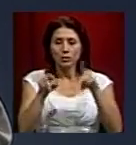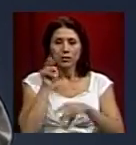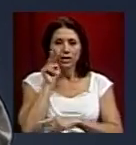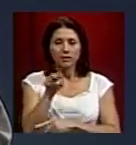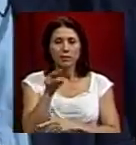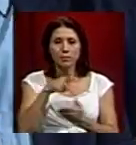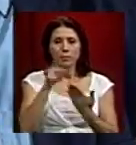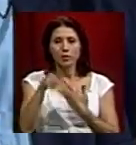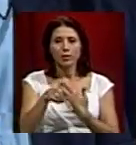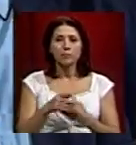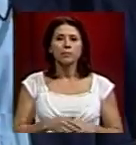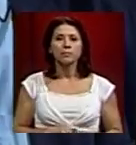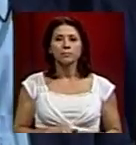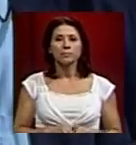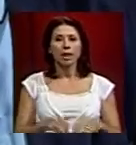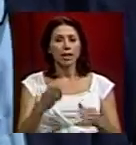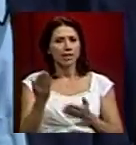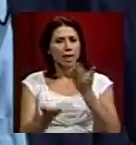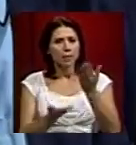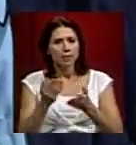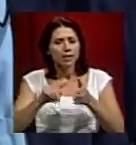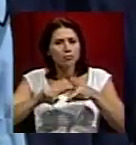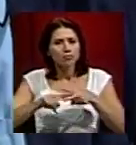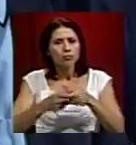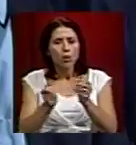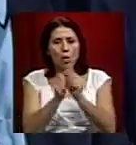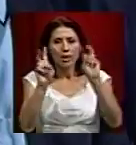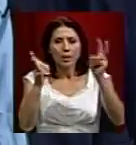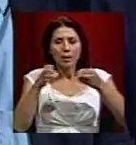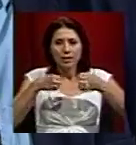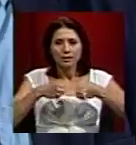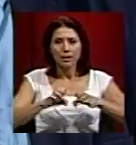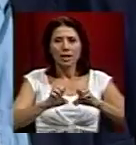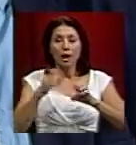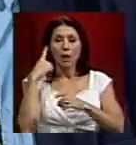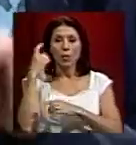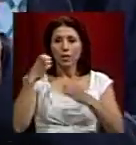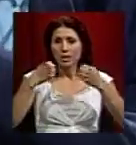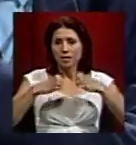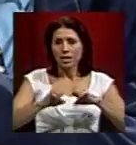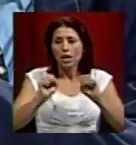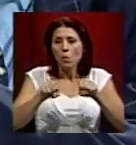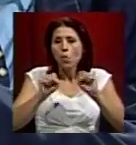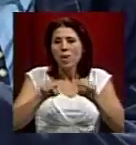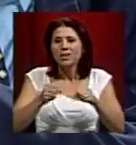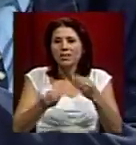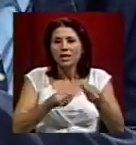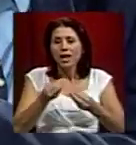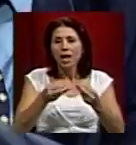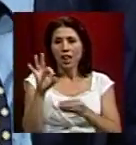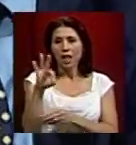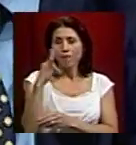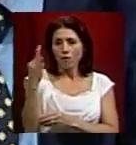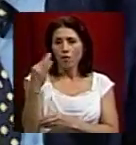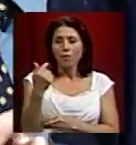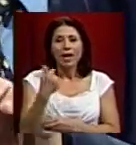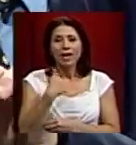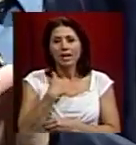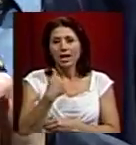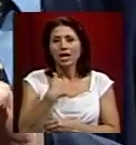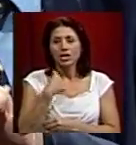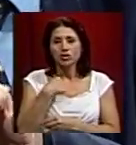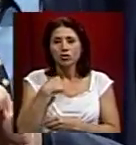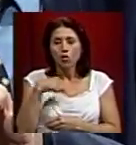televidentes. Tal vez entremos un poquito en este tema de estrategia, porque estrategia podría ser la manera en que yo muevo las piezas